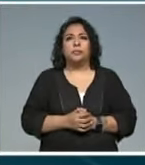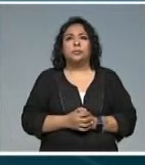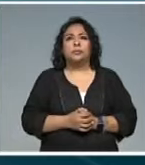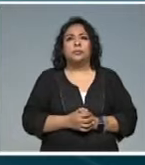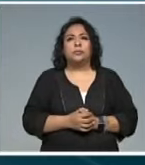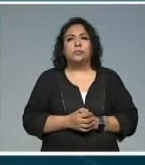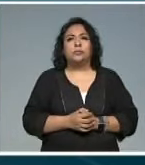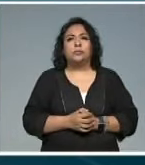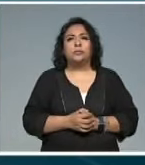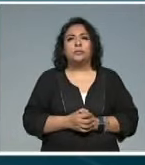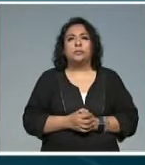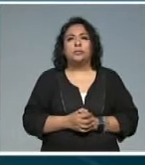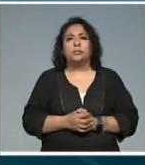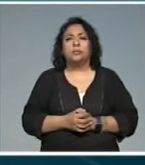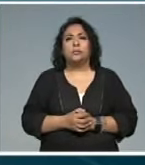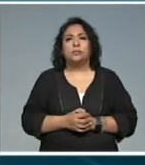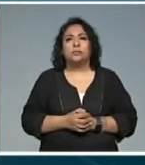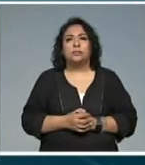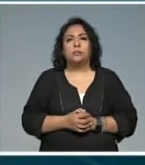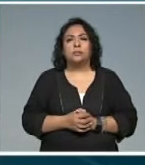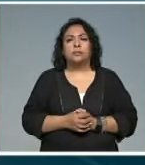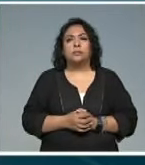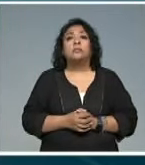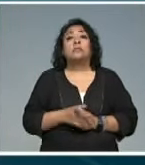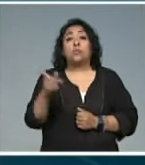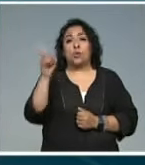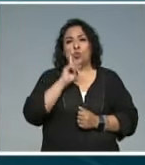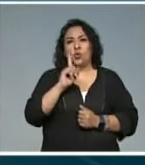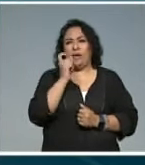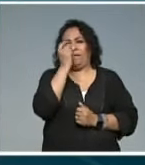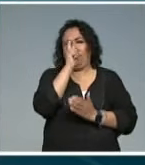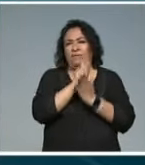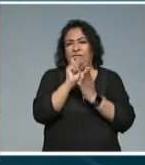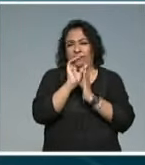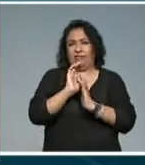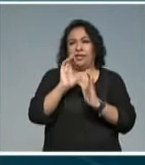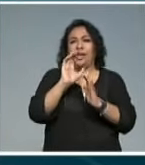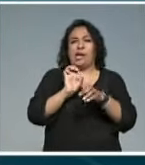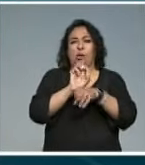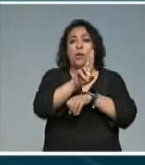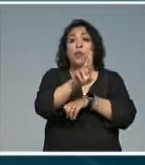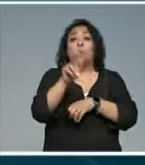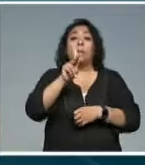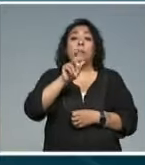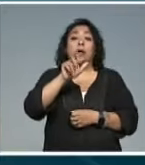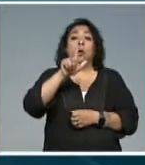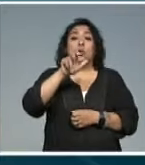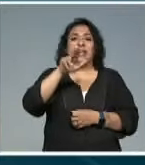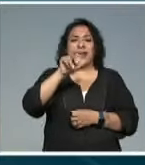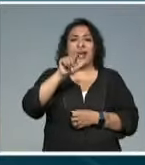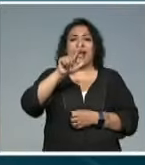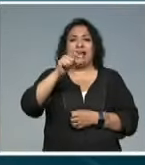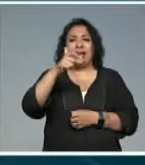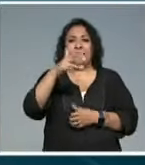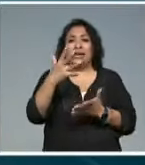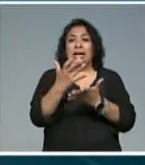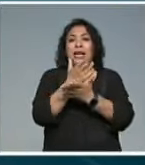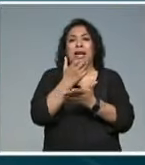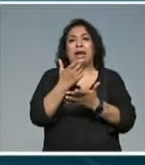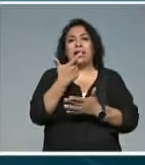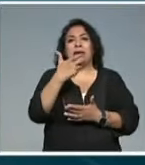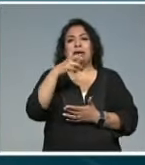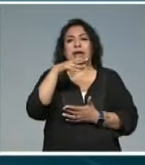Si no sé cómo andar. La cantautora ecuatoriana Paulina Aguirre, ganadora del Grammy Latino en 2009